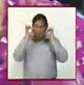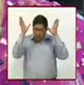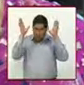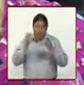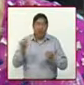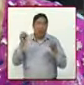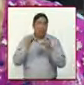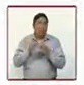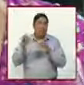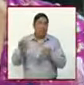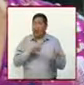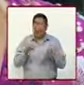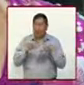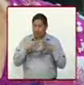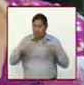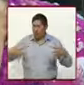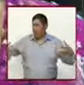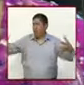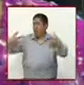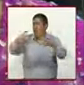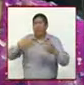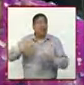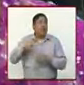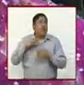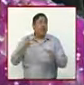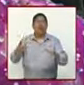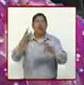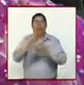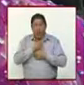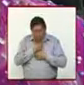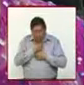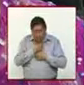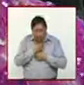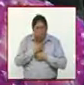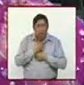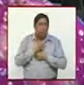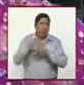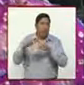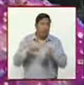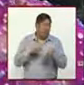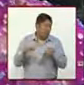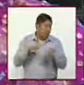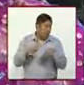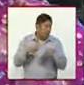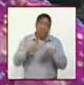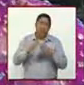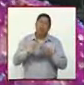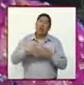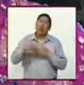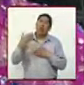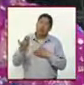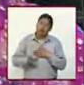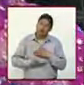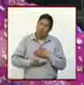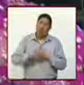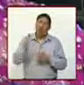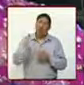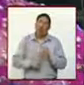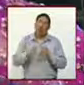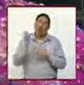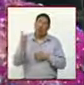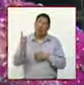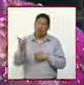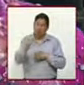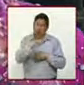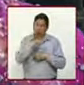sorpresas más para la fraternidad, especialmente para la recepción. Se les hace, pues, una cordial invitación a cada uno de